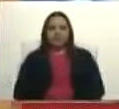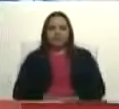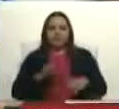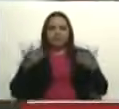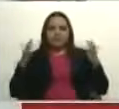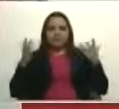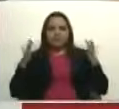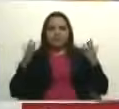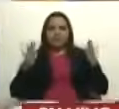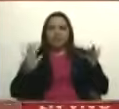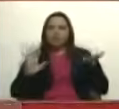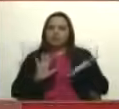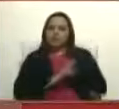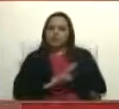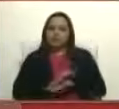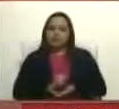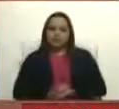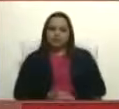Con respecto,